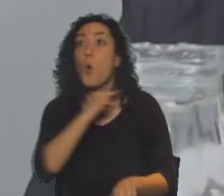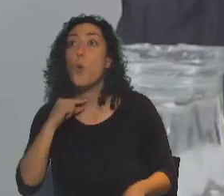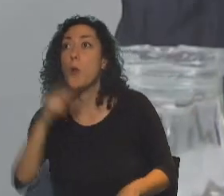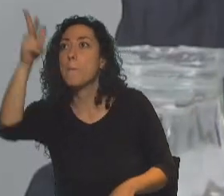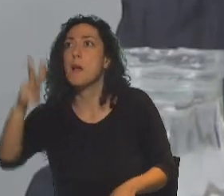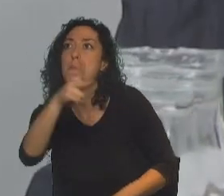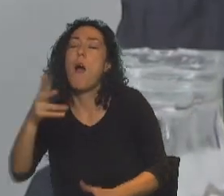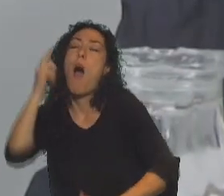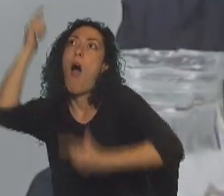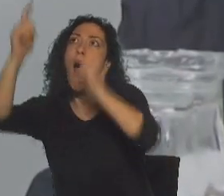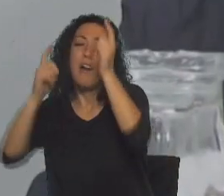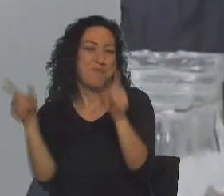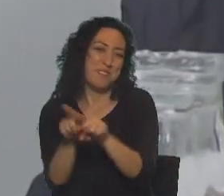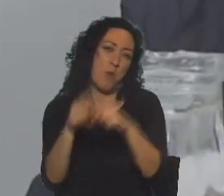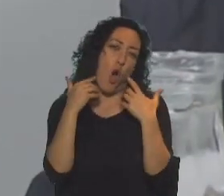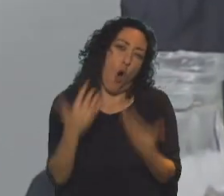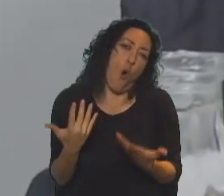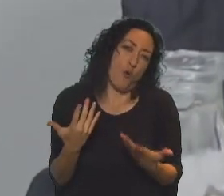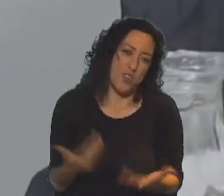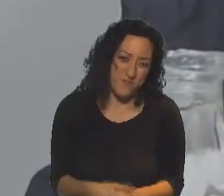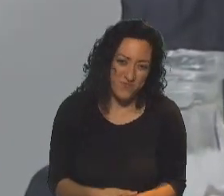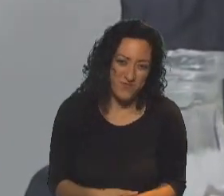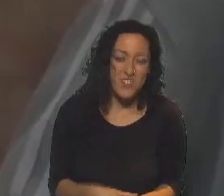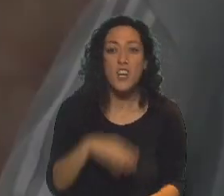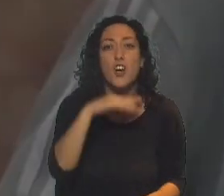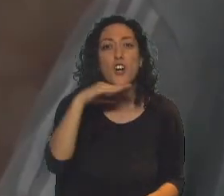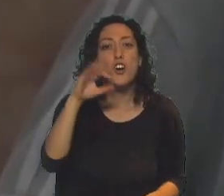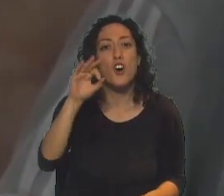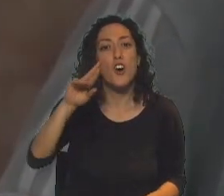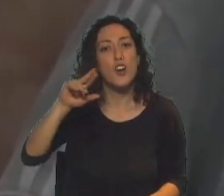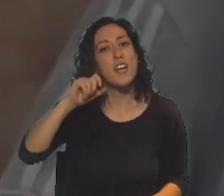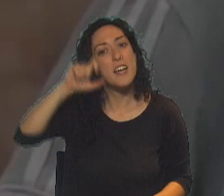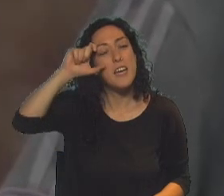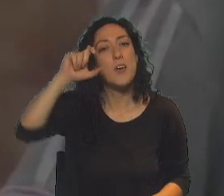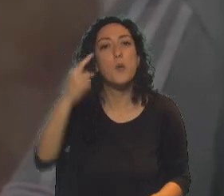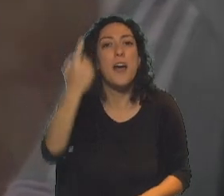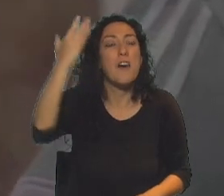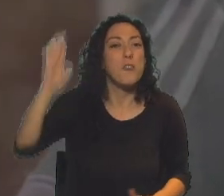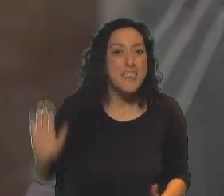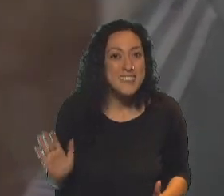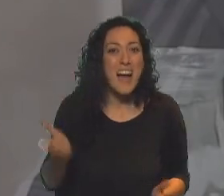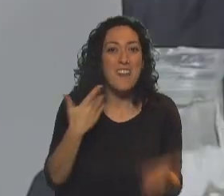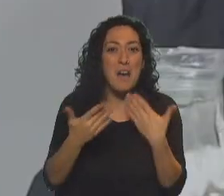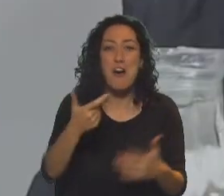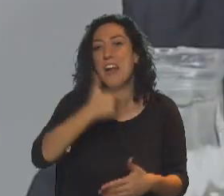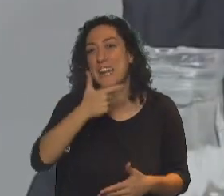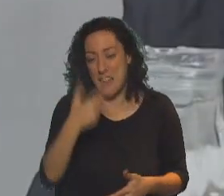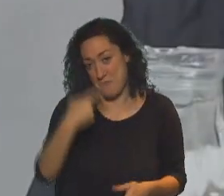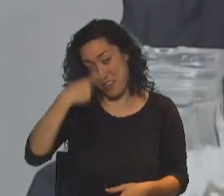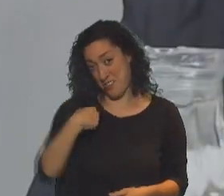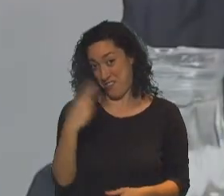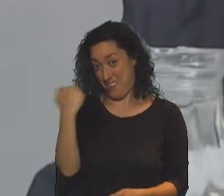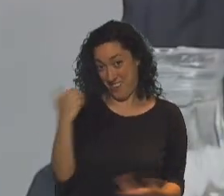papa? Obviamente. Eso lo charlamos una vez con Jorge, él se reía. Y finalmente yo tenía razón. Finalmente yo tenía